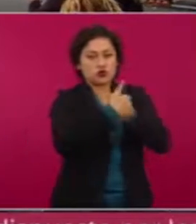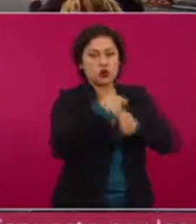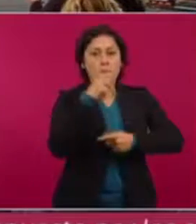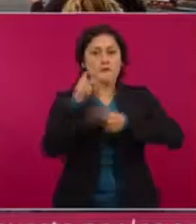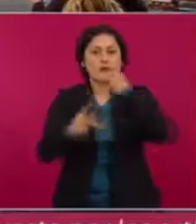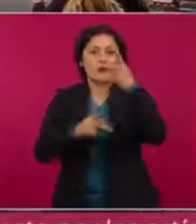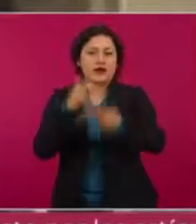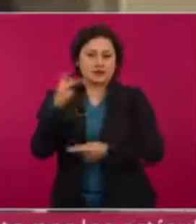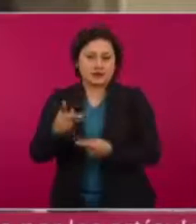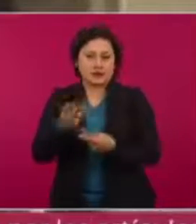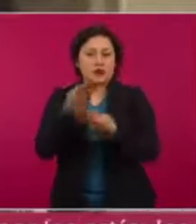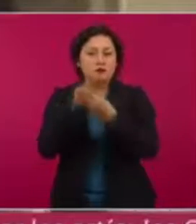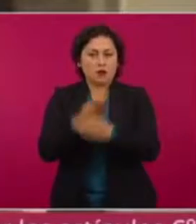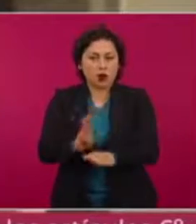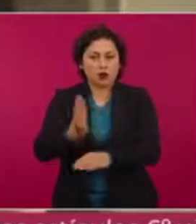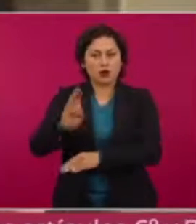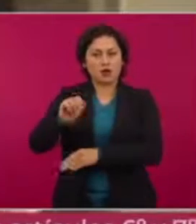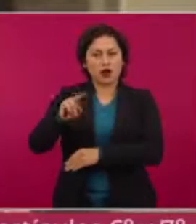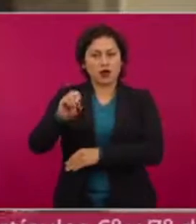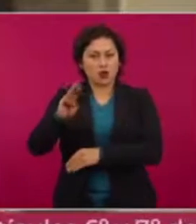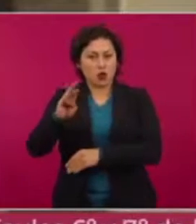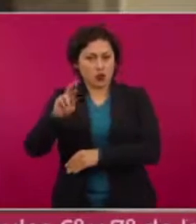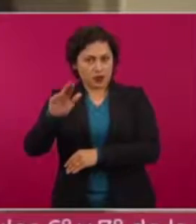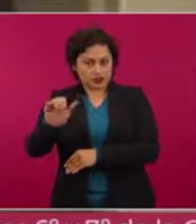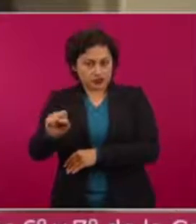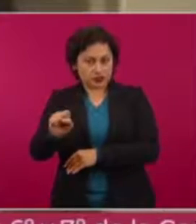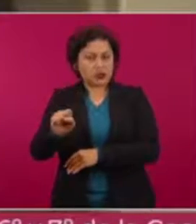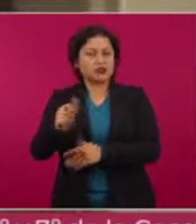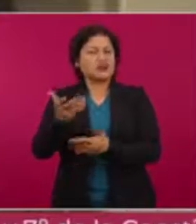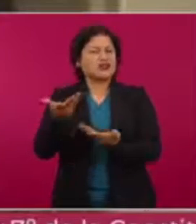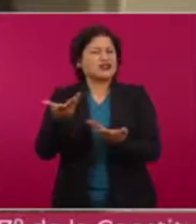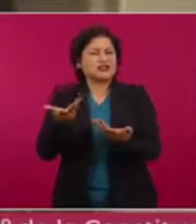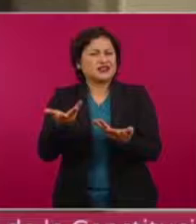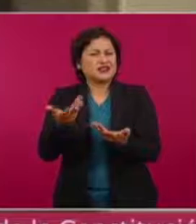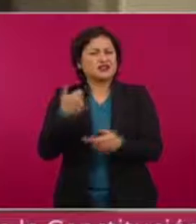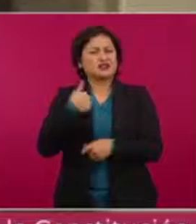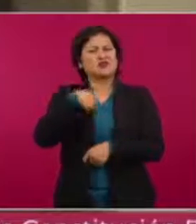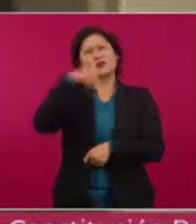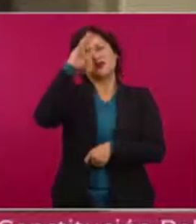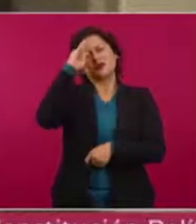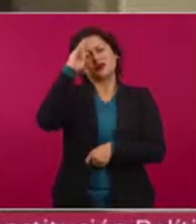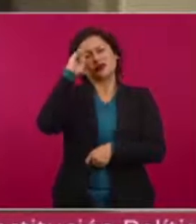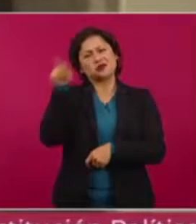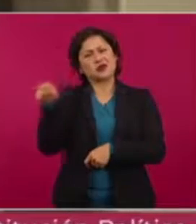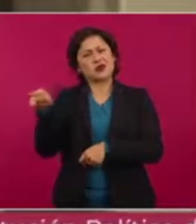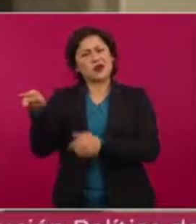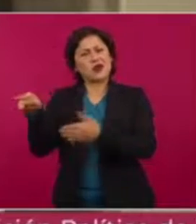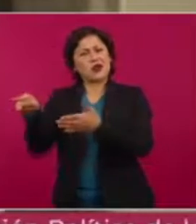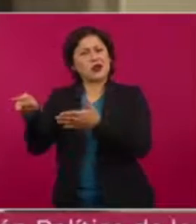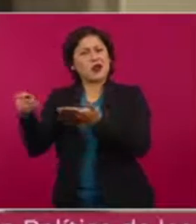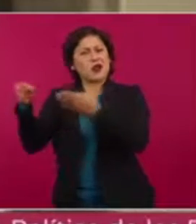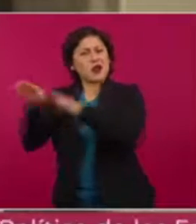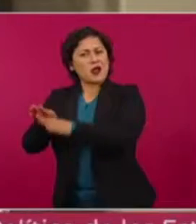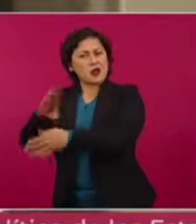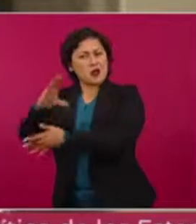con Banobras, y no habrá riesgo de que no puedan pagar